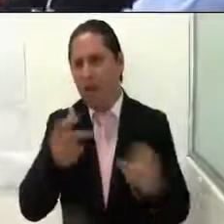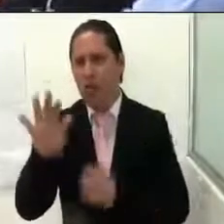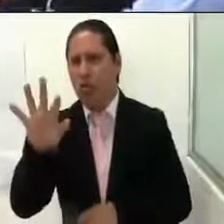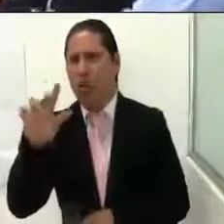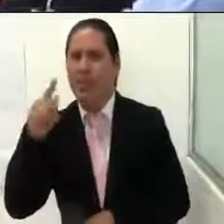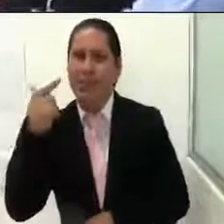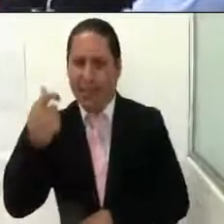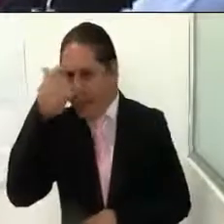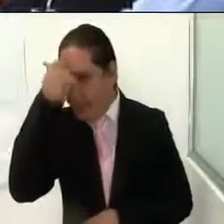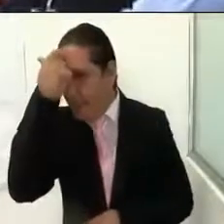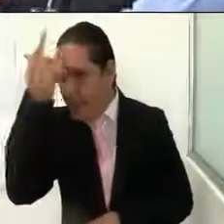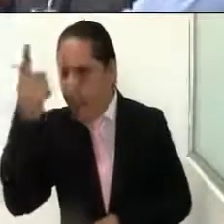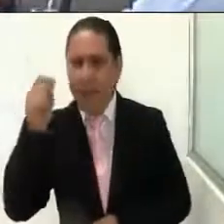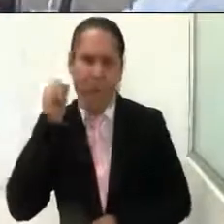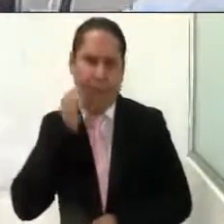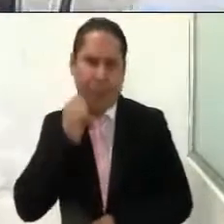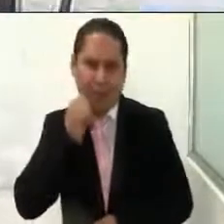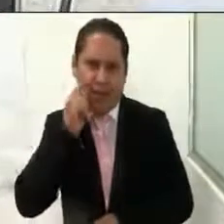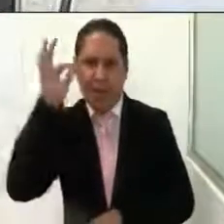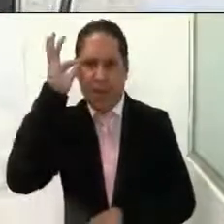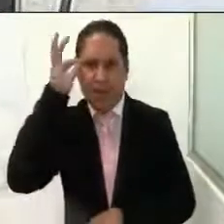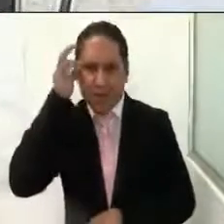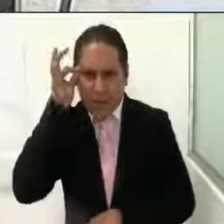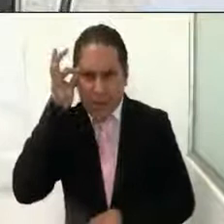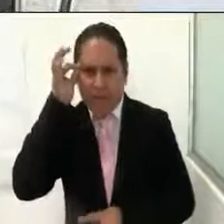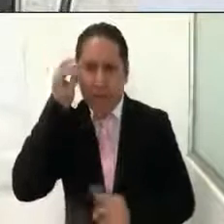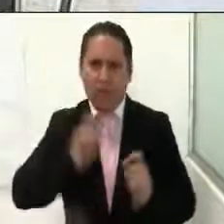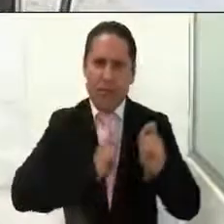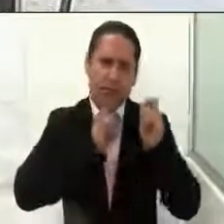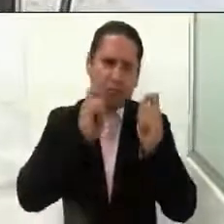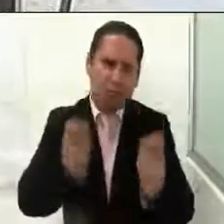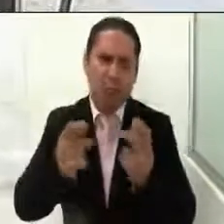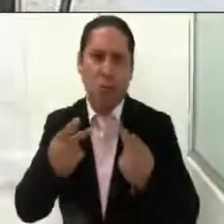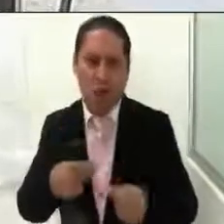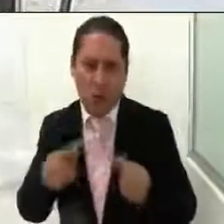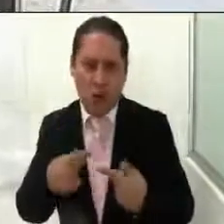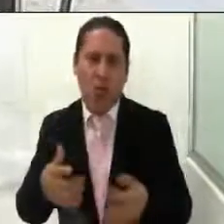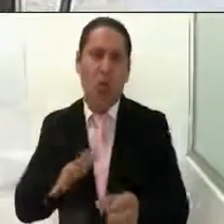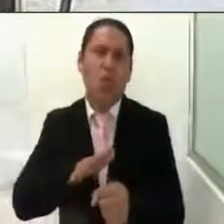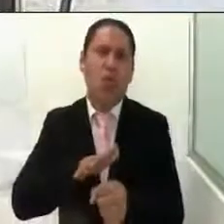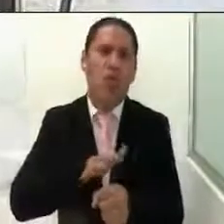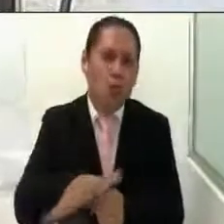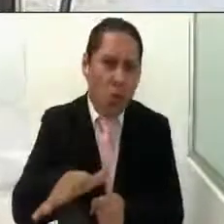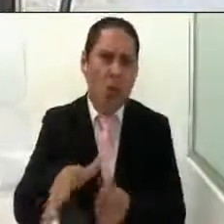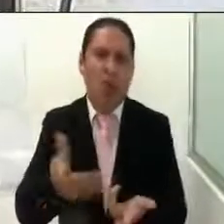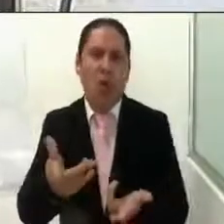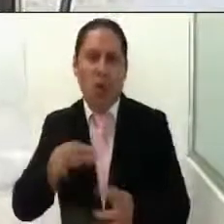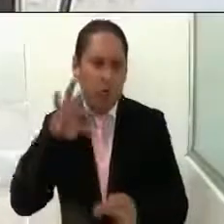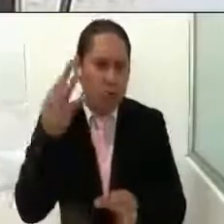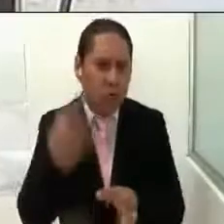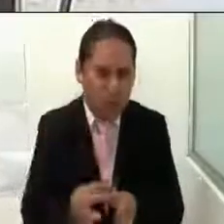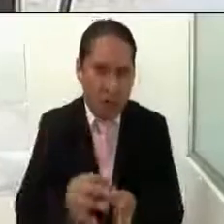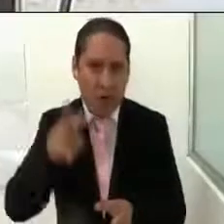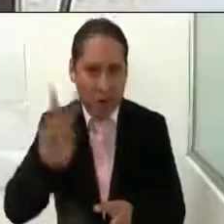otorga servicios de los actos del estado civil de las personas que garantizan su certeza confiabilidad